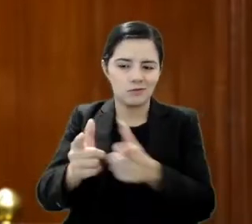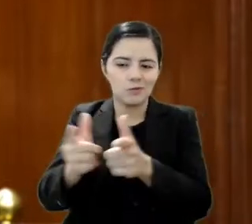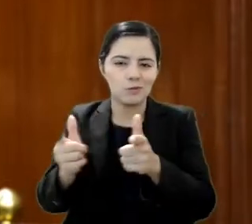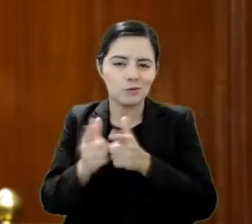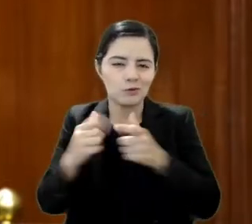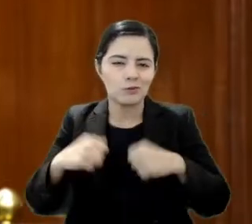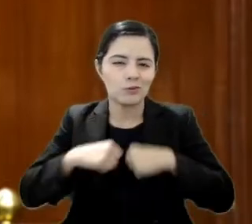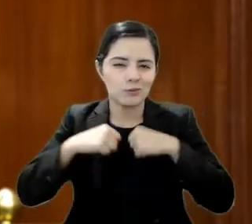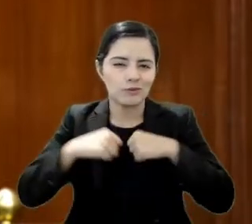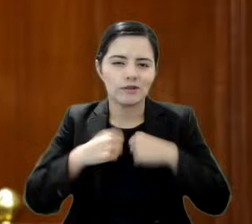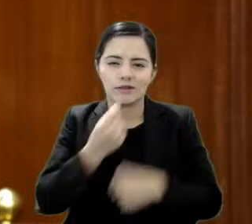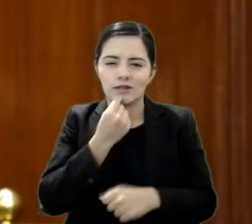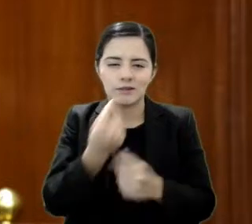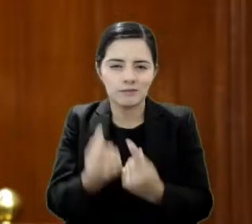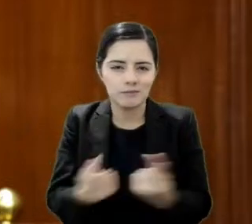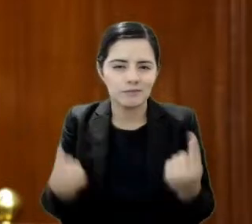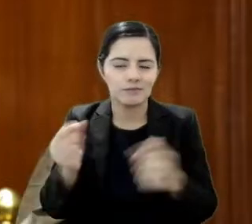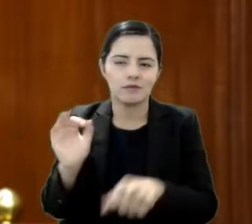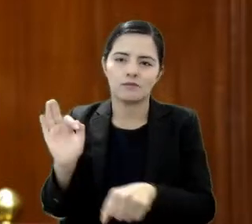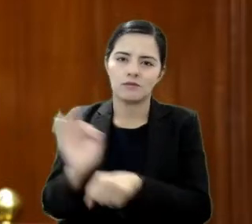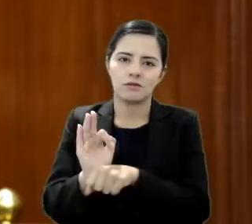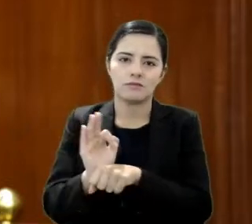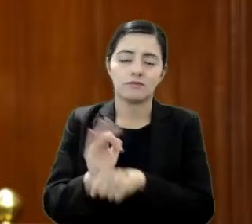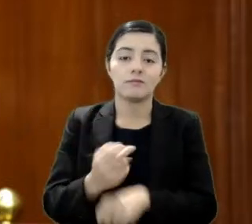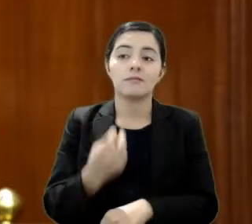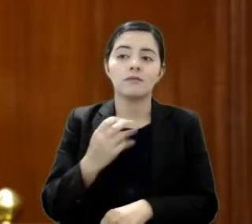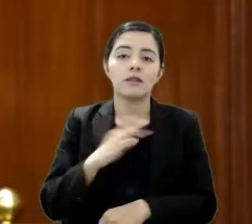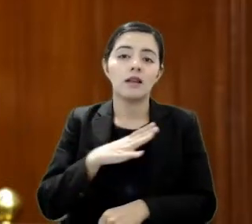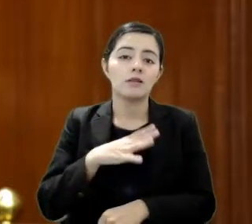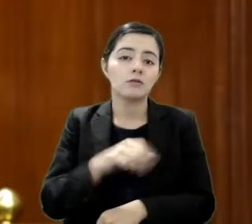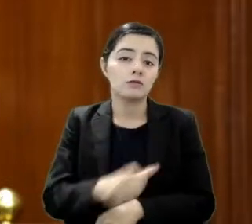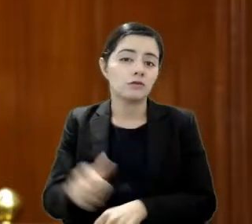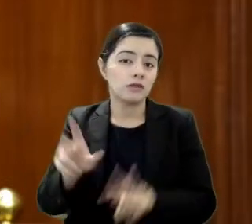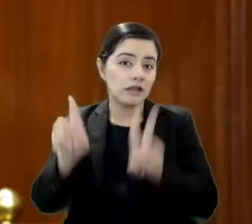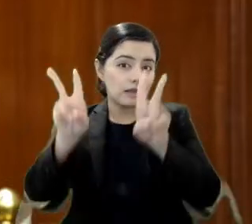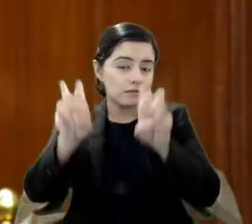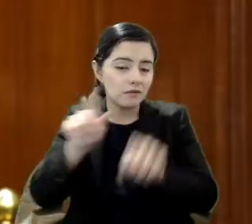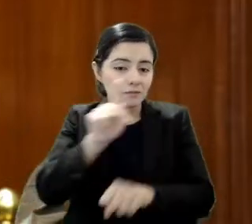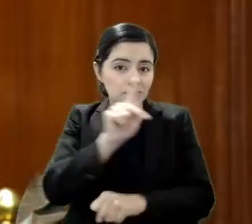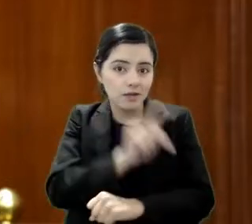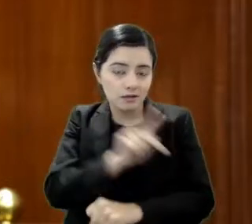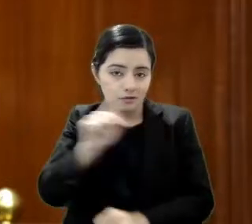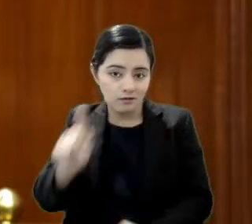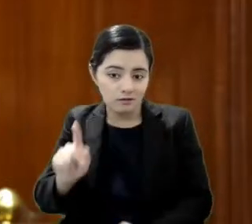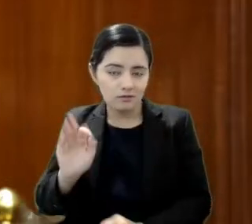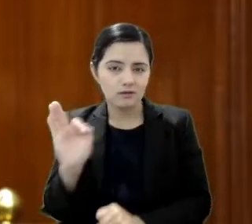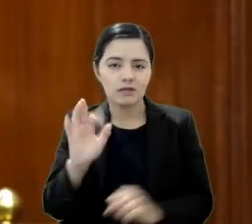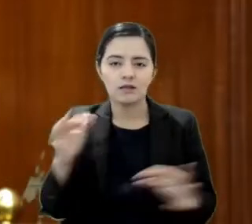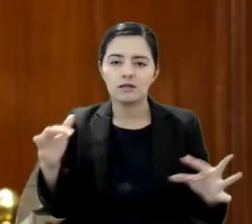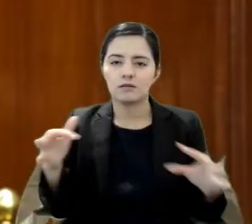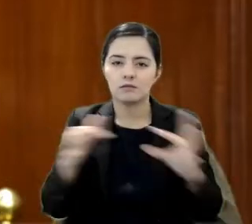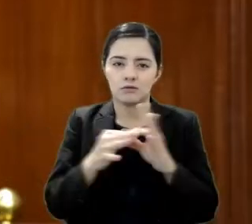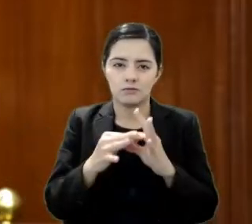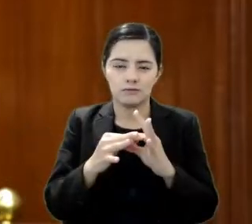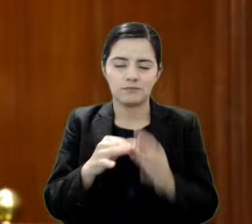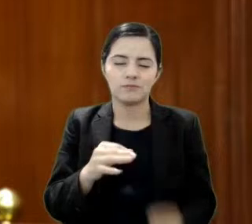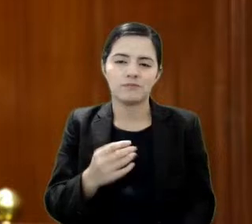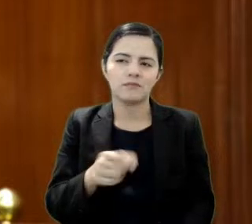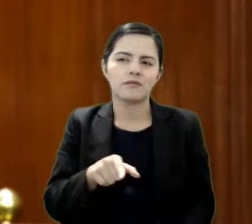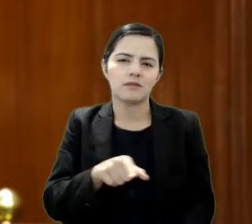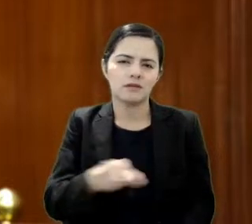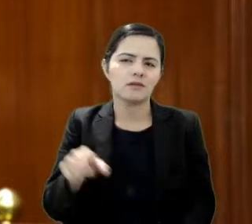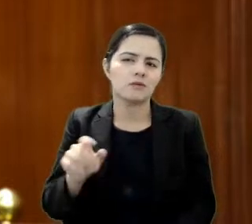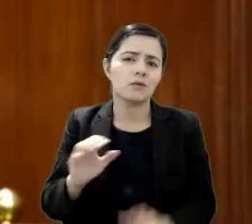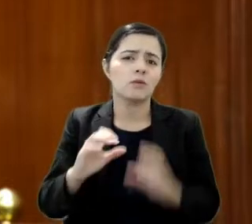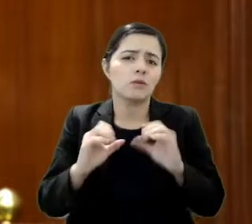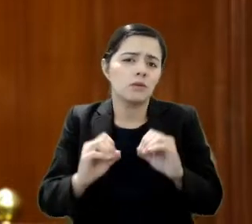asuntos que estén relacionados de manera directa o indirecta, mediante o inmediata, con niñas, niños, adolescentes y la